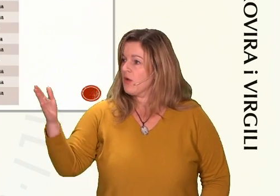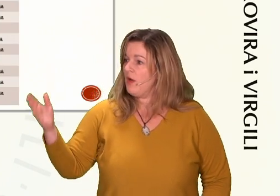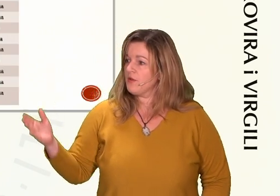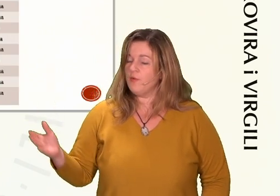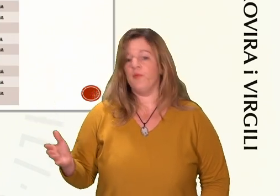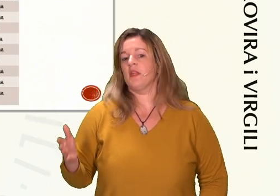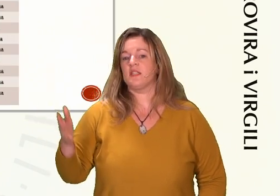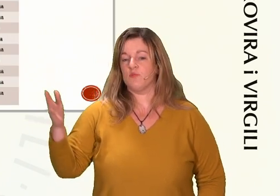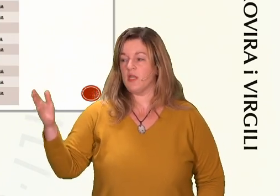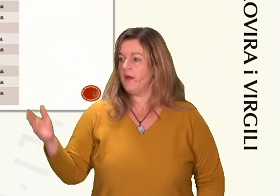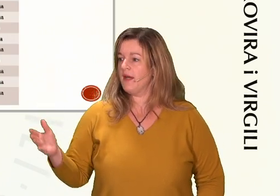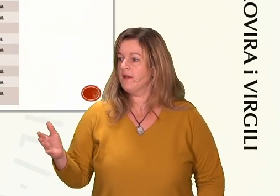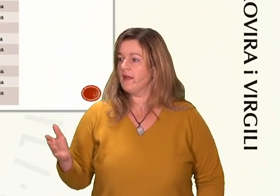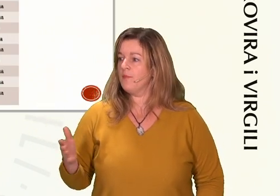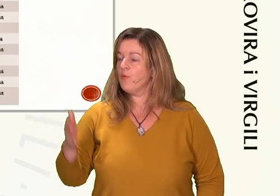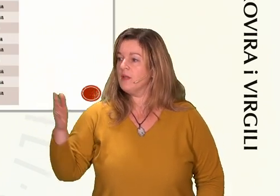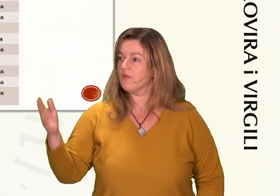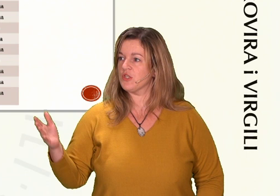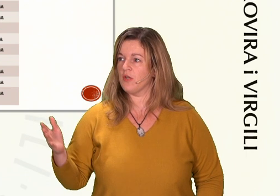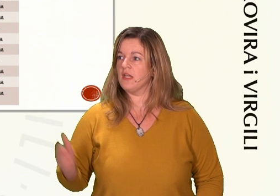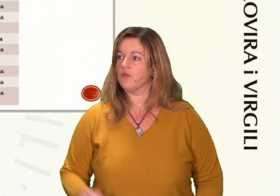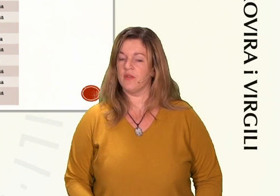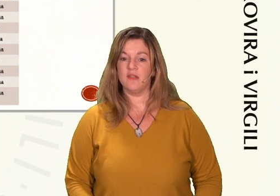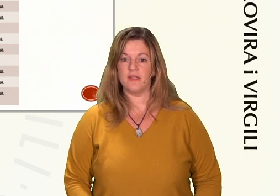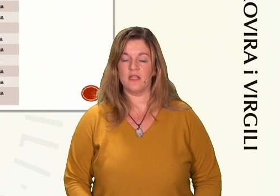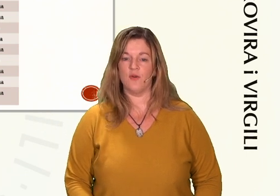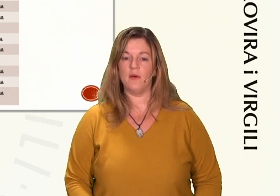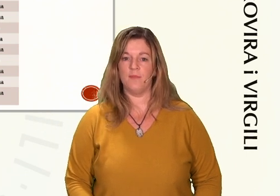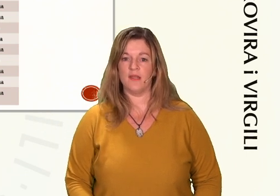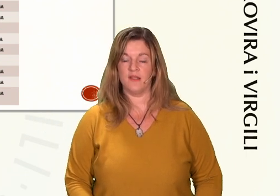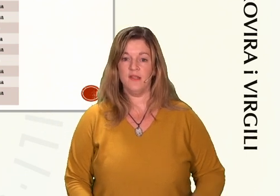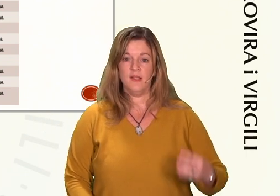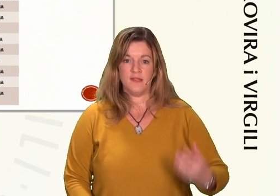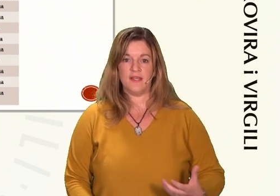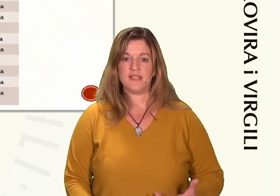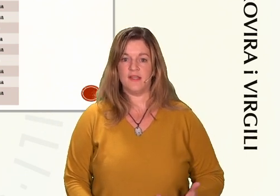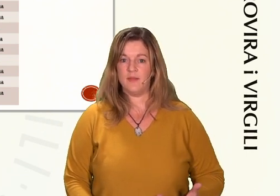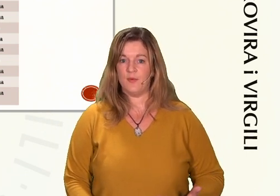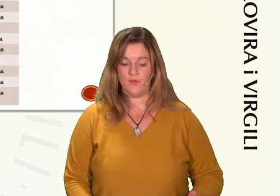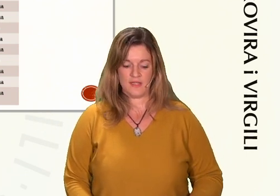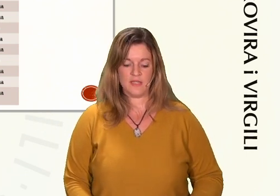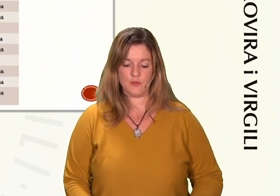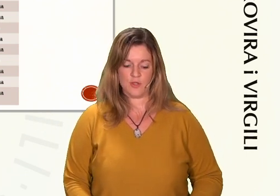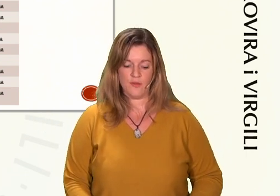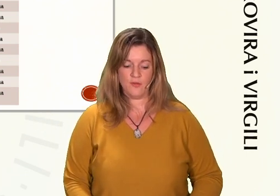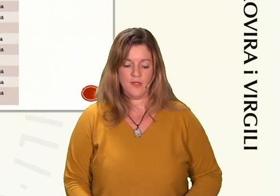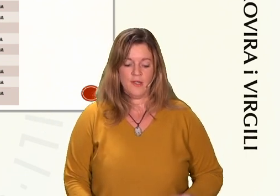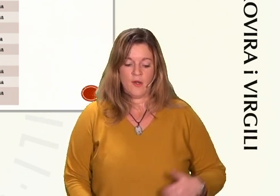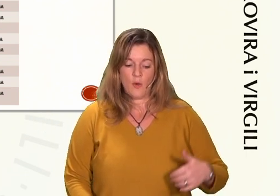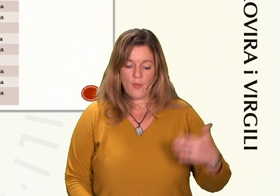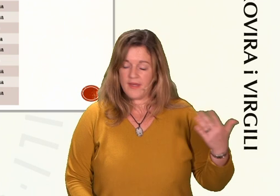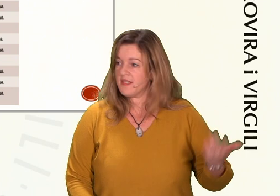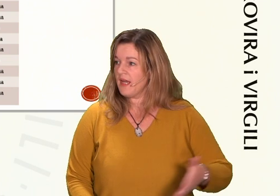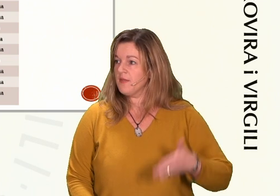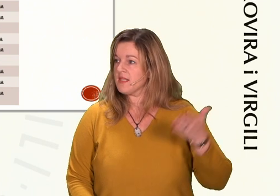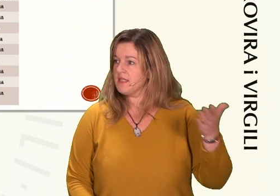En este cuadro podéis observar el pool de profesionales docentes que forman parte de este equipo, de este posgrado.